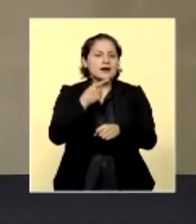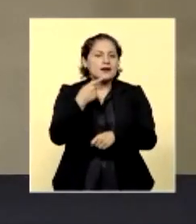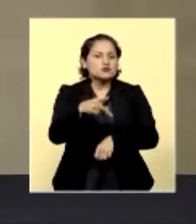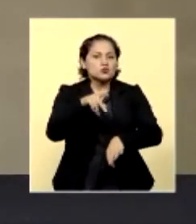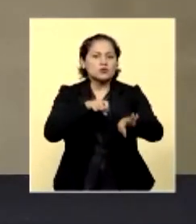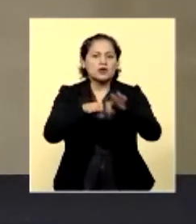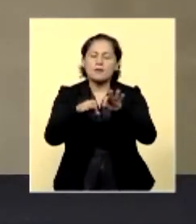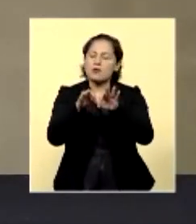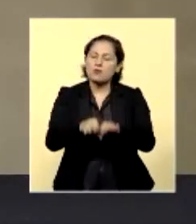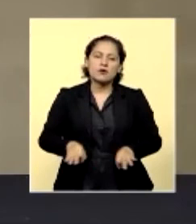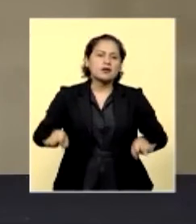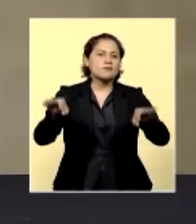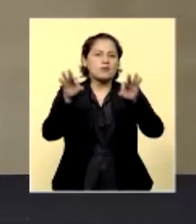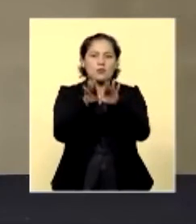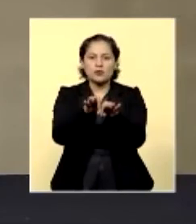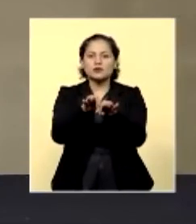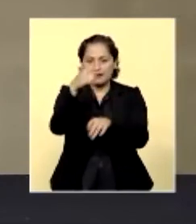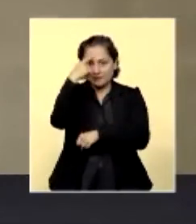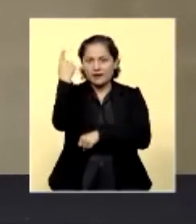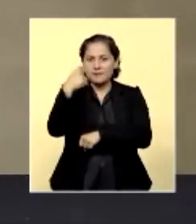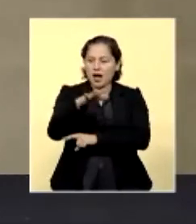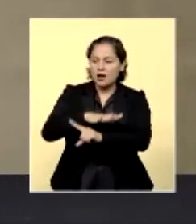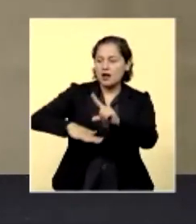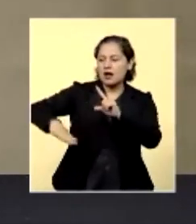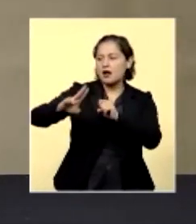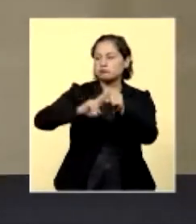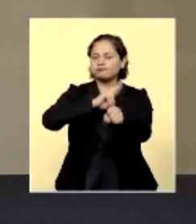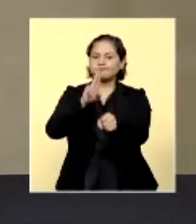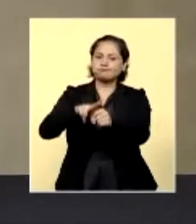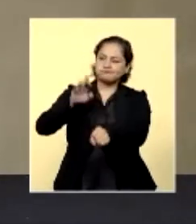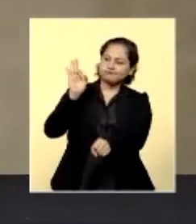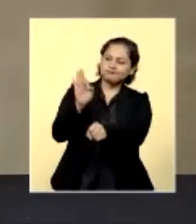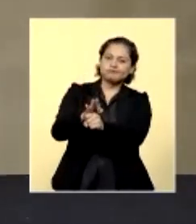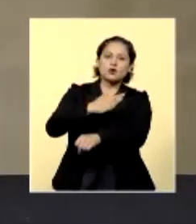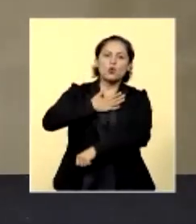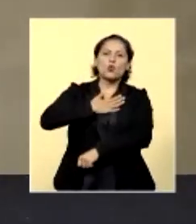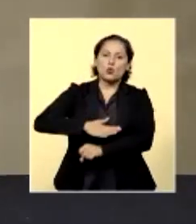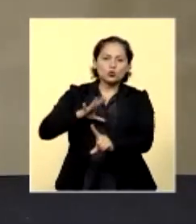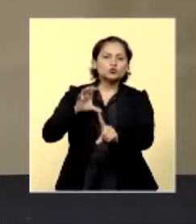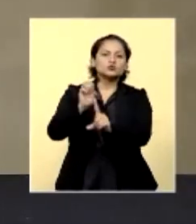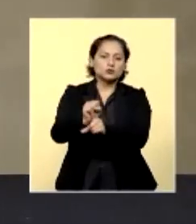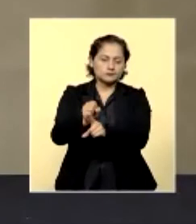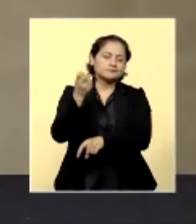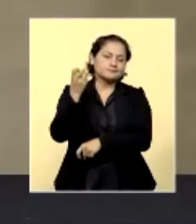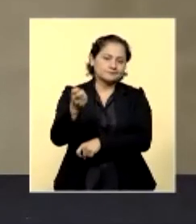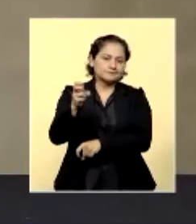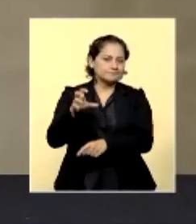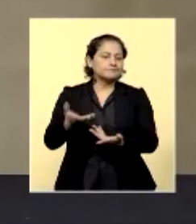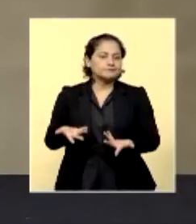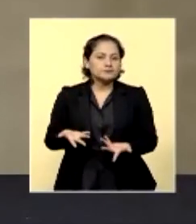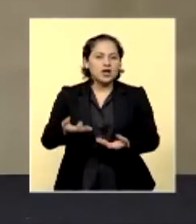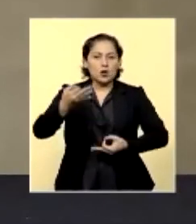el reto que implica el acceso a la justicia ambiental. Enfatizamos que la justicia ambiental es un